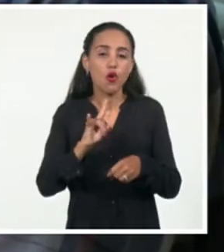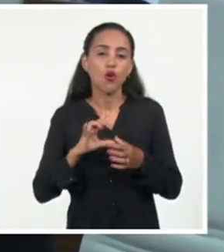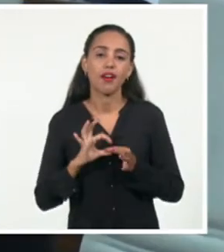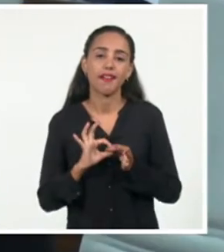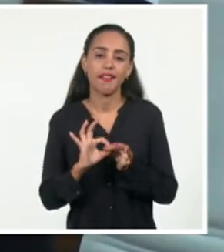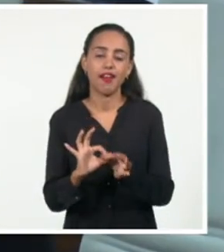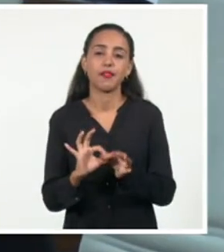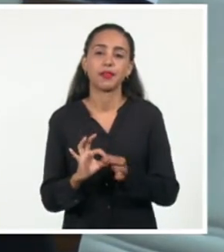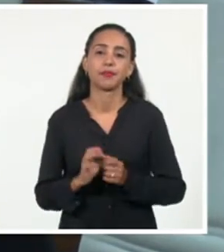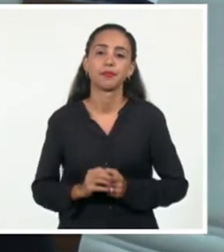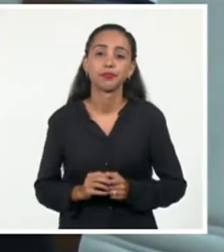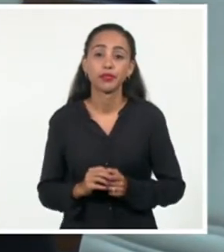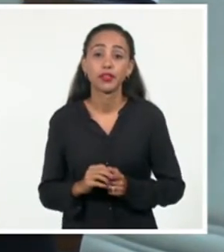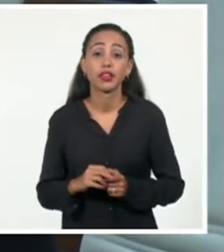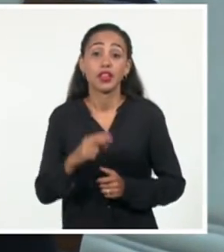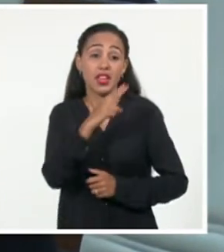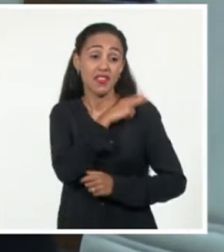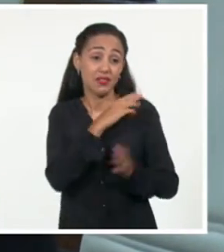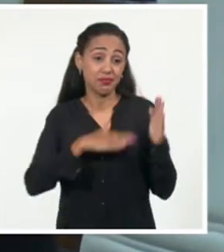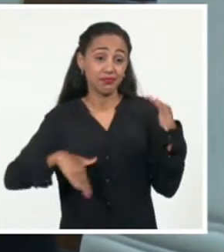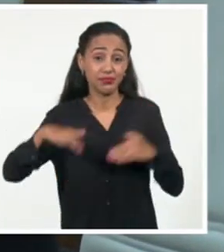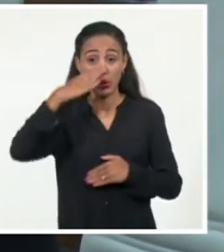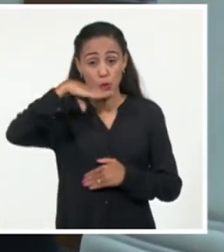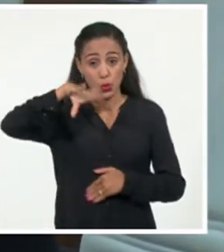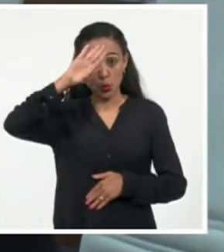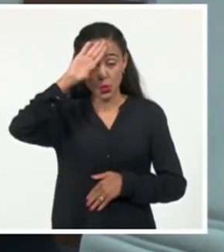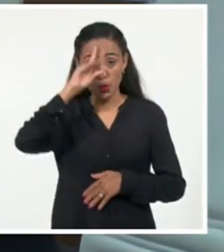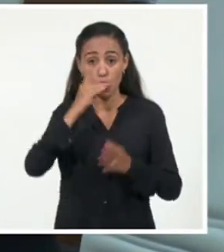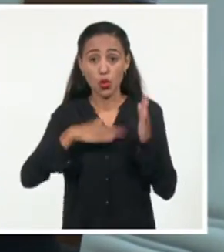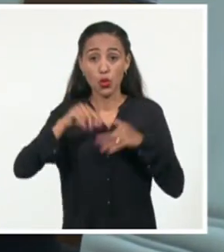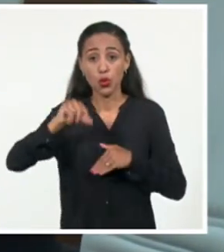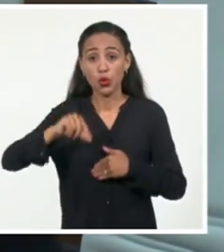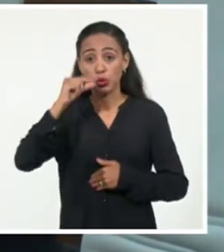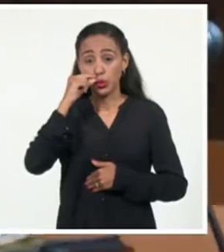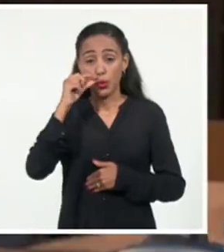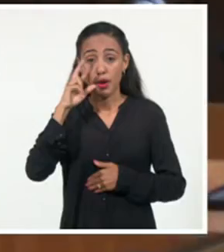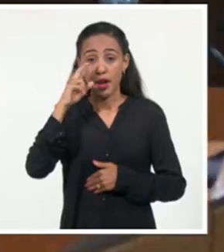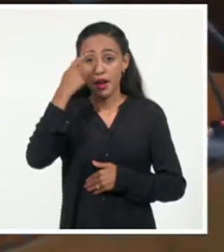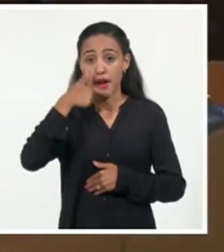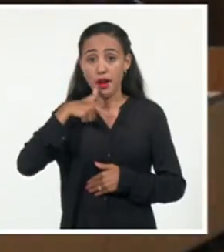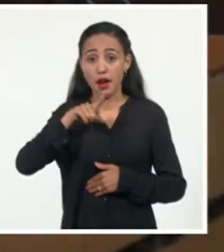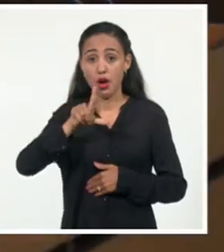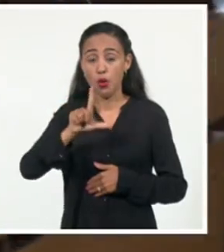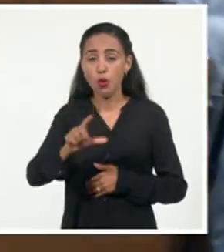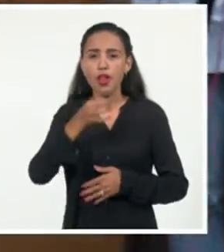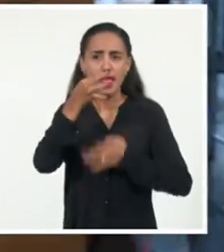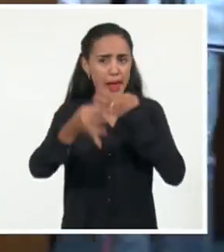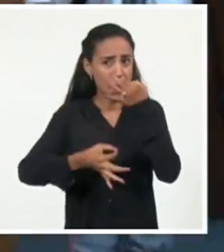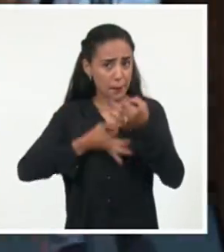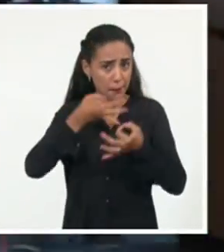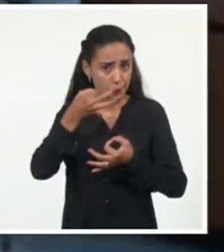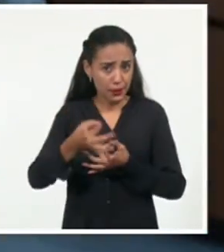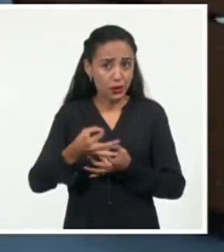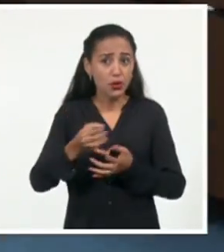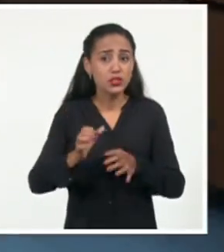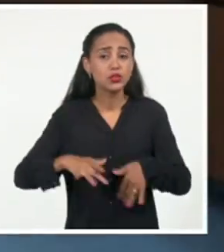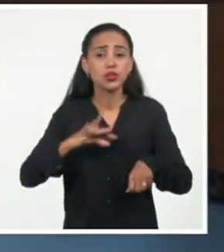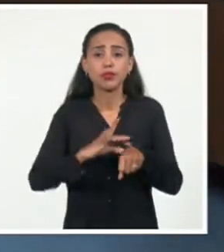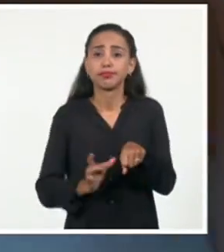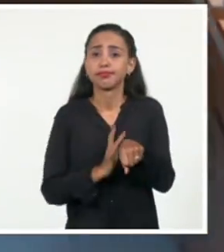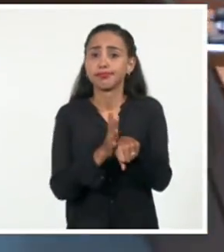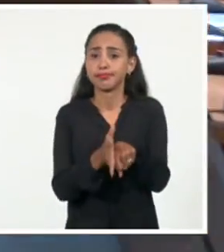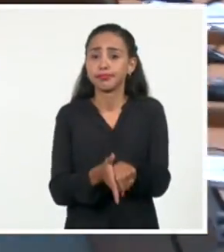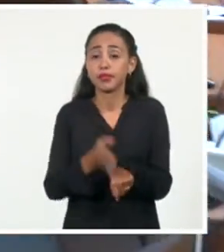ciencia con la máxima dirección del país, el doctor en ciencias Raúl Guinovart explicó que los pronósticos de la COVID-19 para